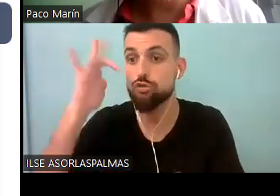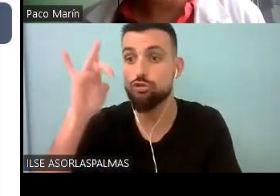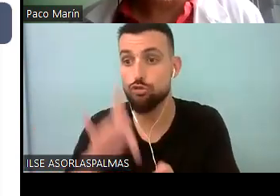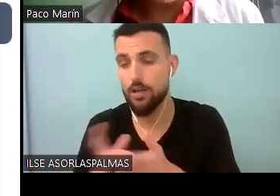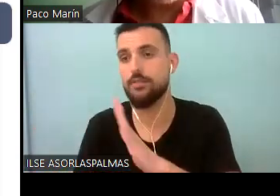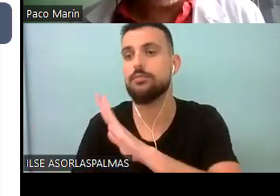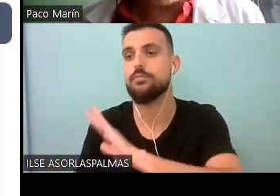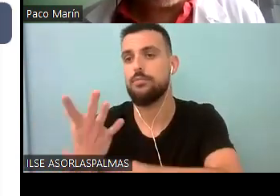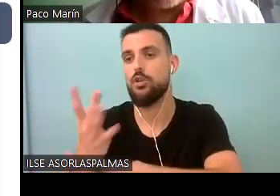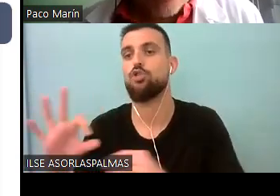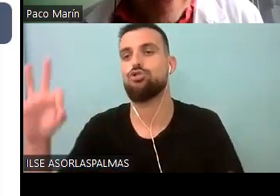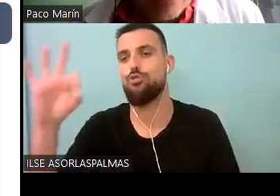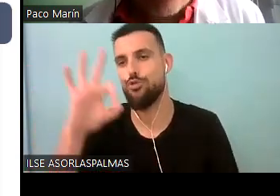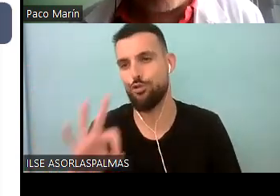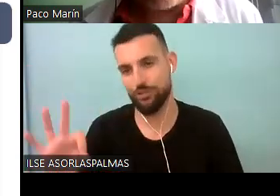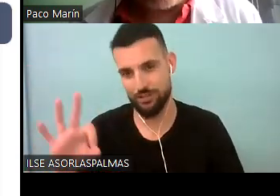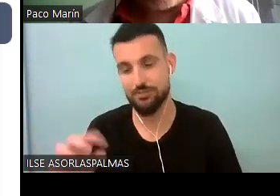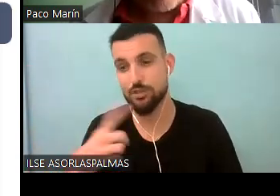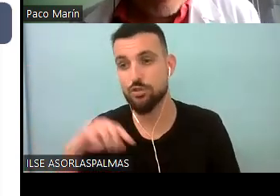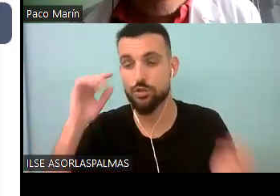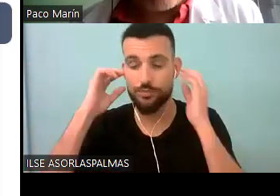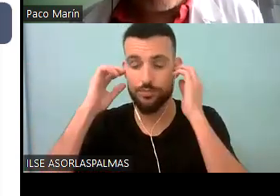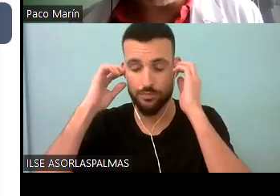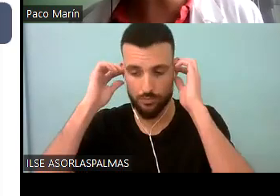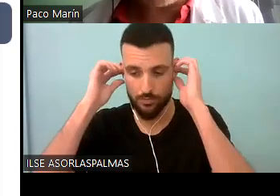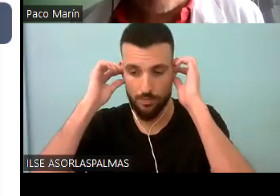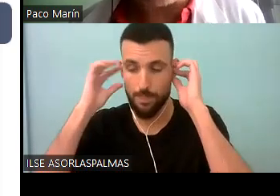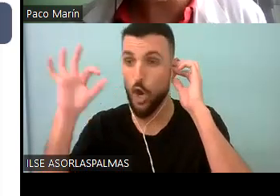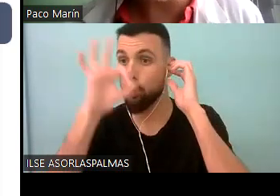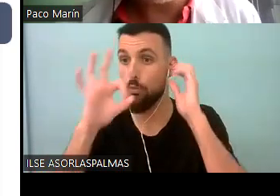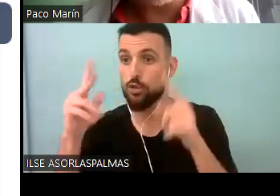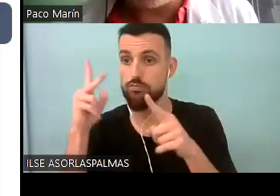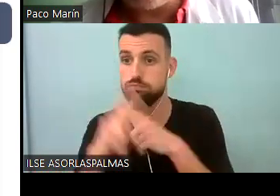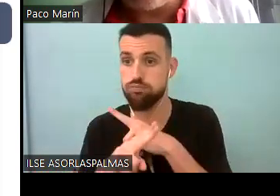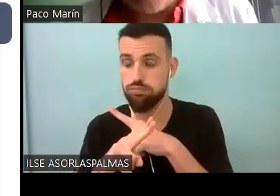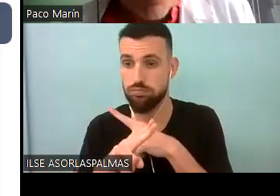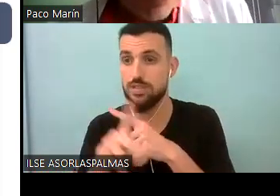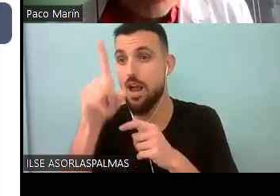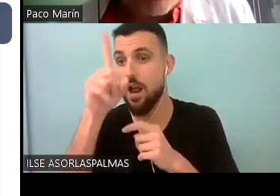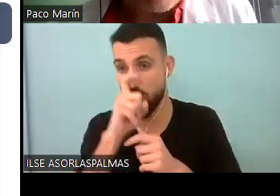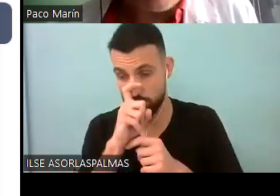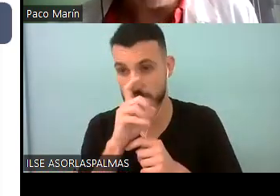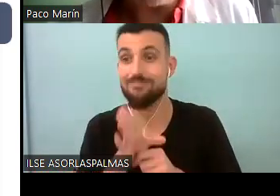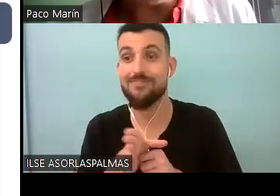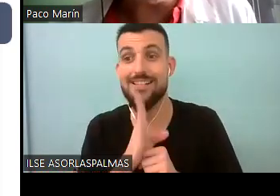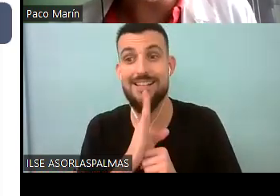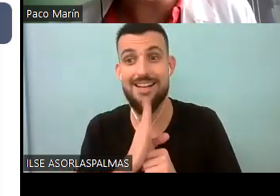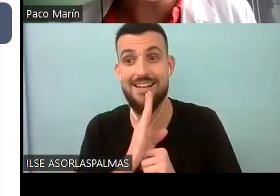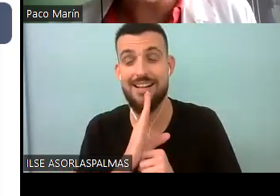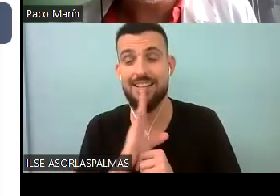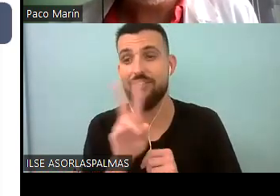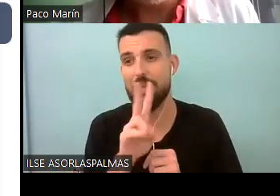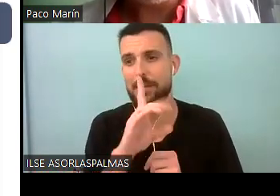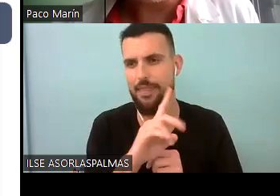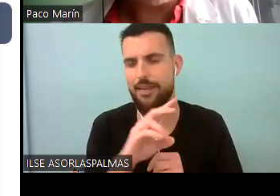osteoporosis. Para asegurarnos, para evitar la osteoporosis, aparte de los elementos que hemos comentado, vitamina D,